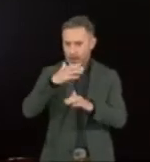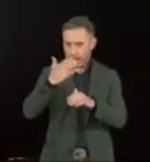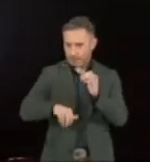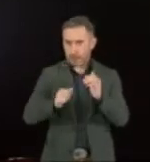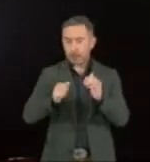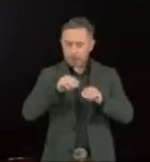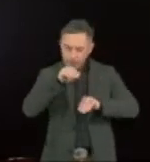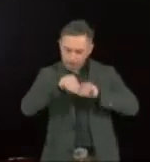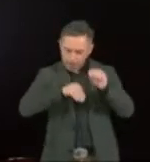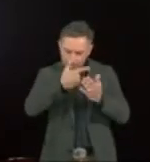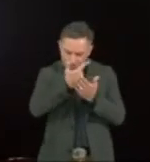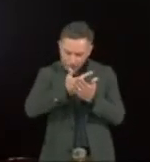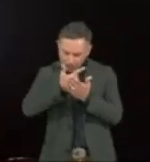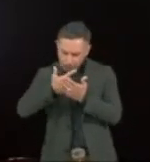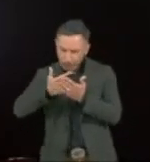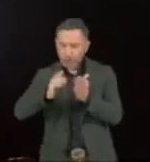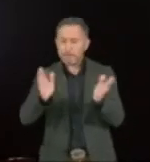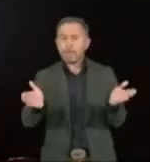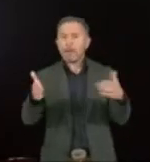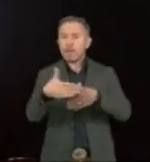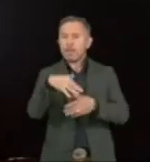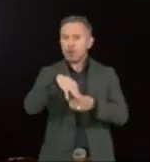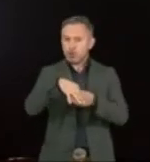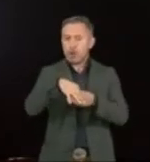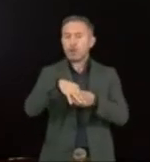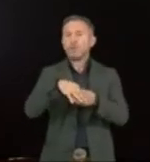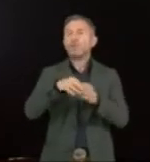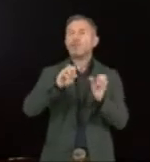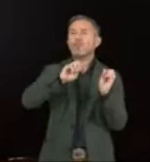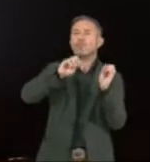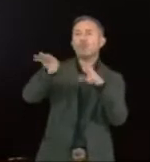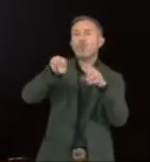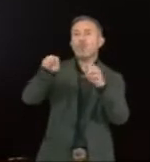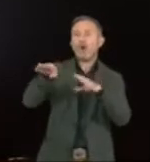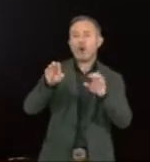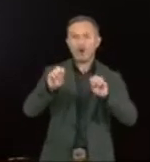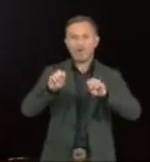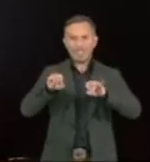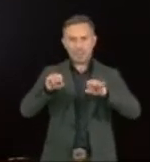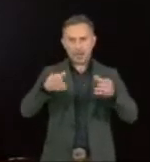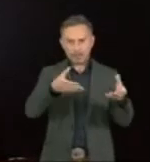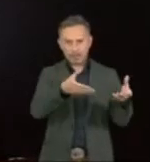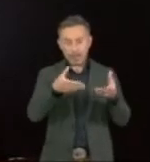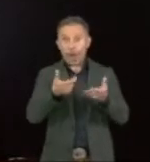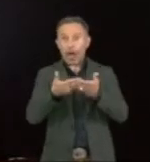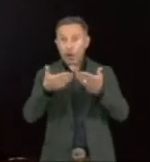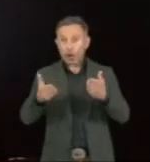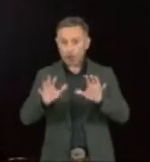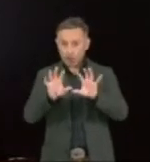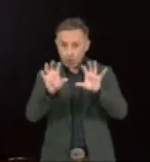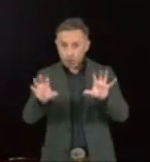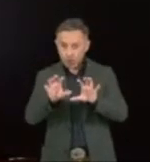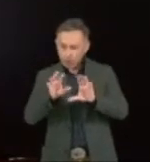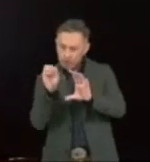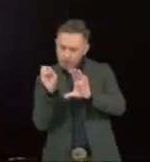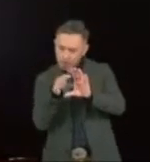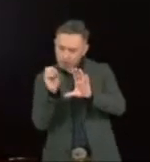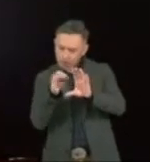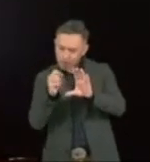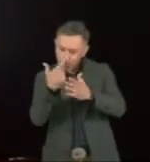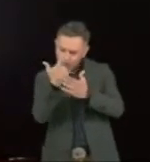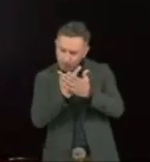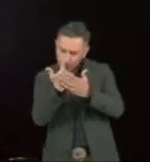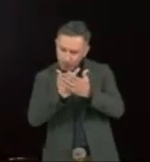y ya los han entregado en nuestras oficinas así nuestros sistemas han empezado a registrar los datos provenientes de los